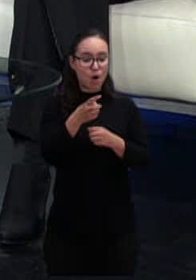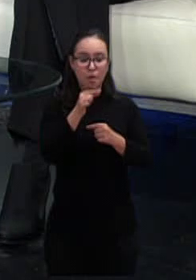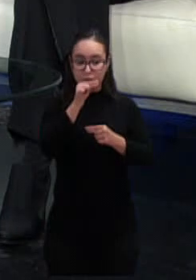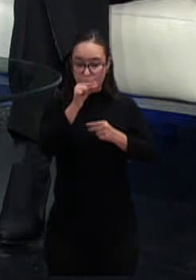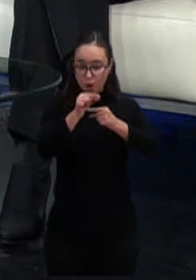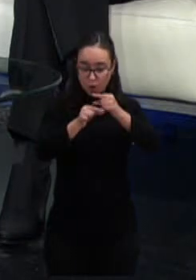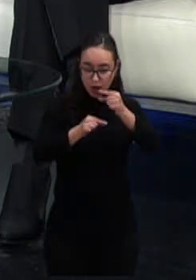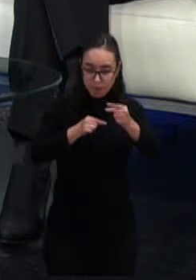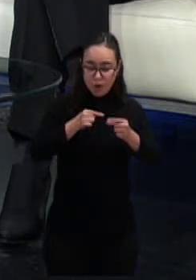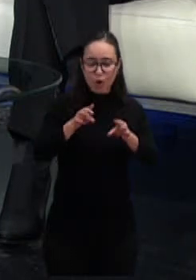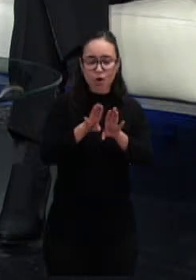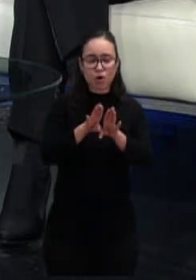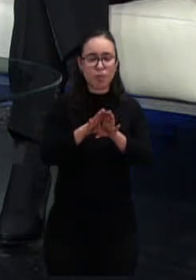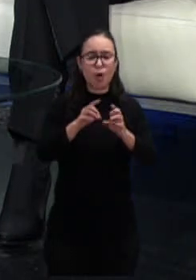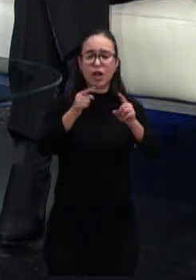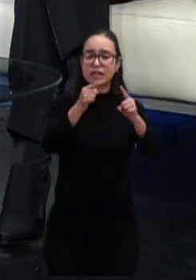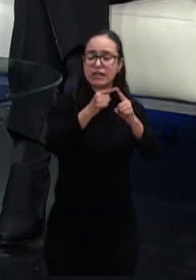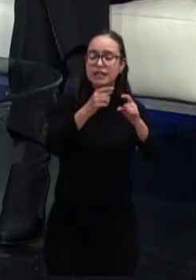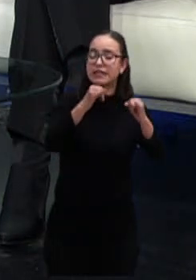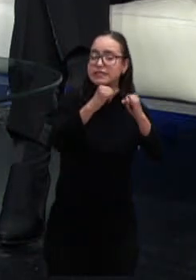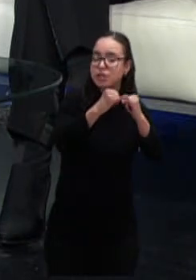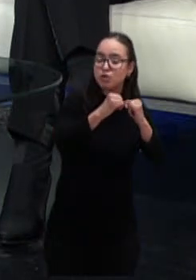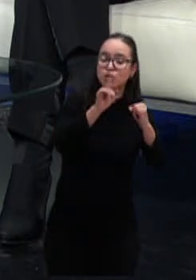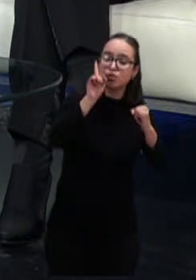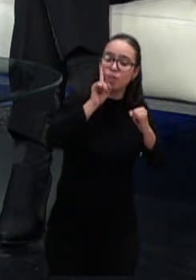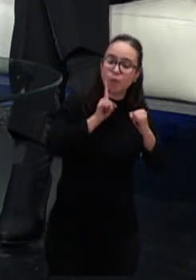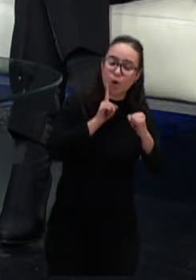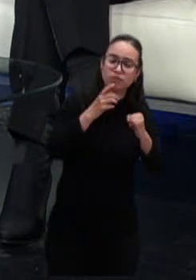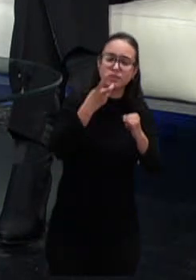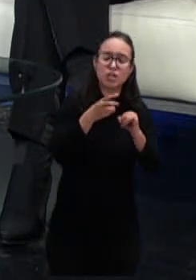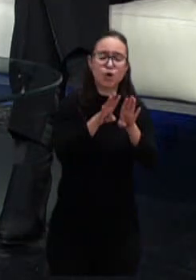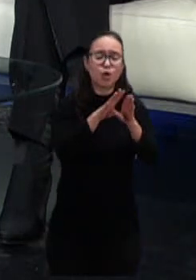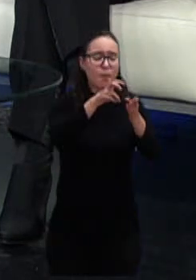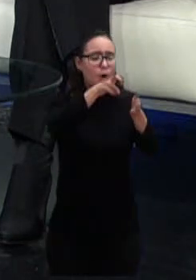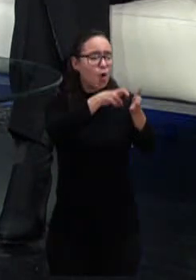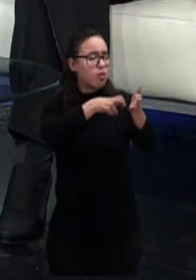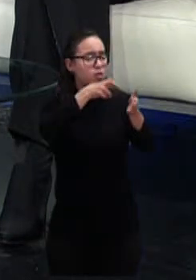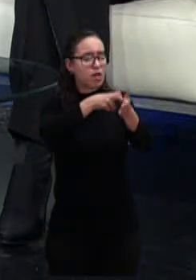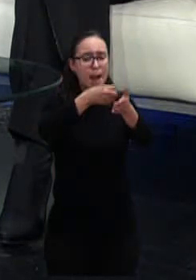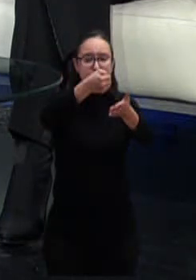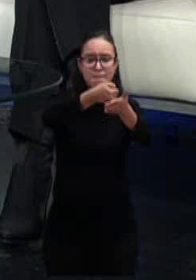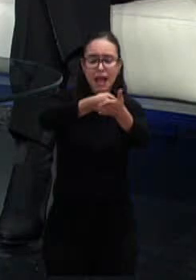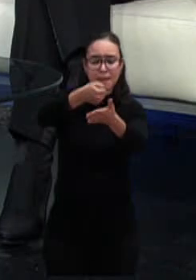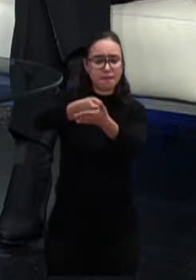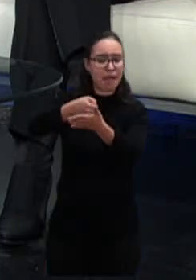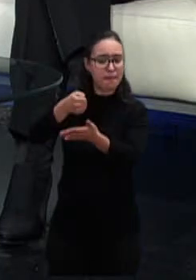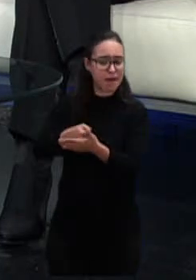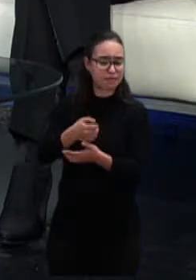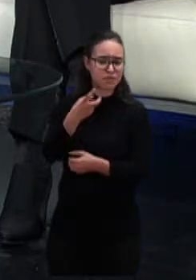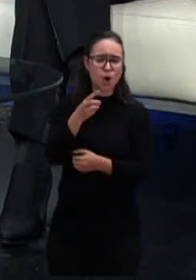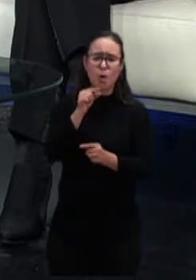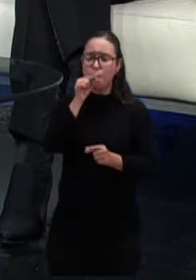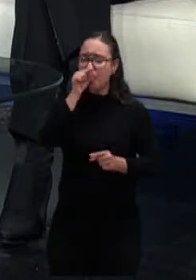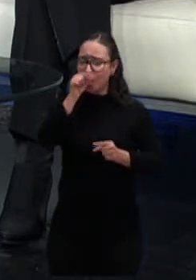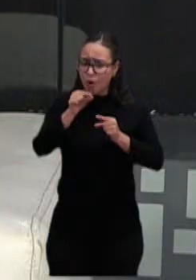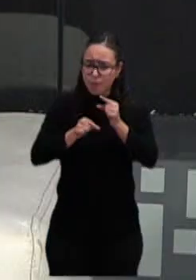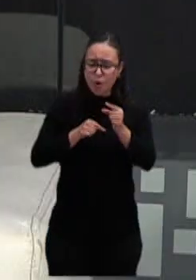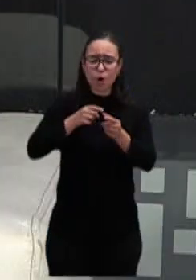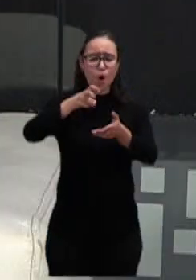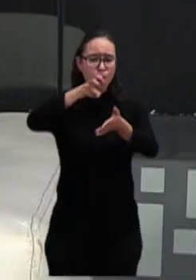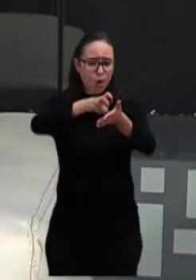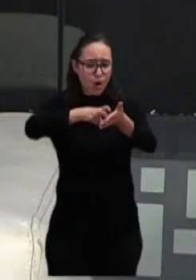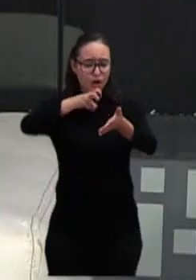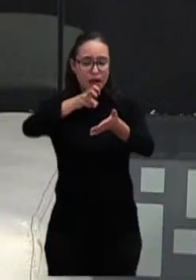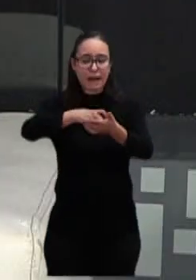desde institutos de las mujeres desde diferentes áreas se ha ido modificando para